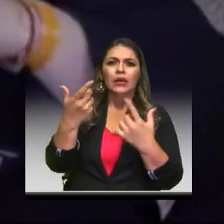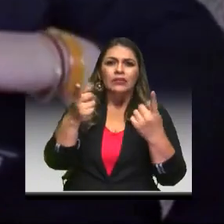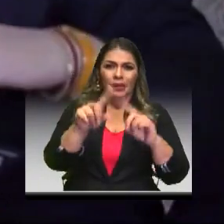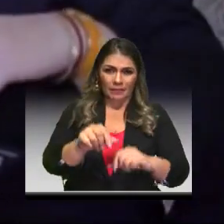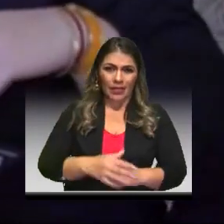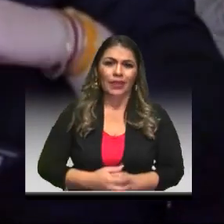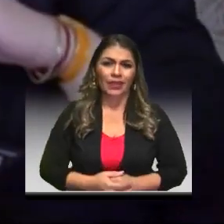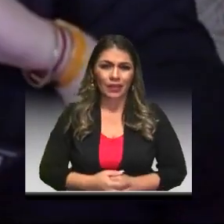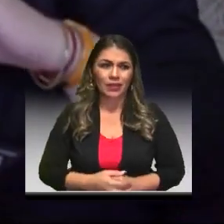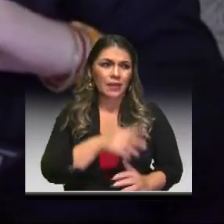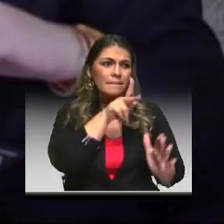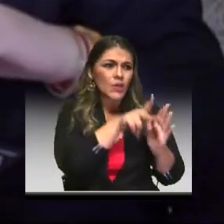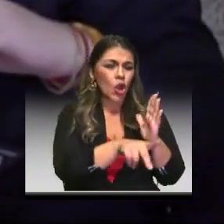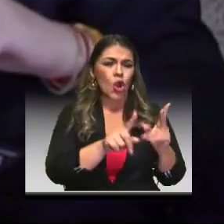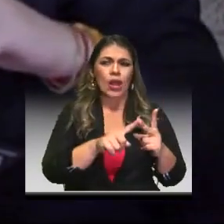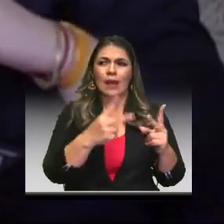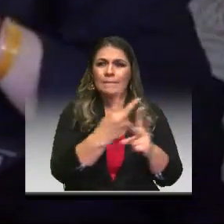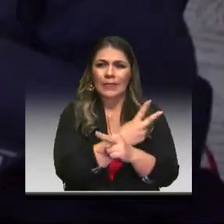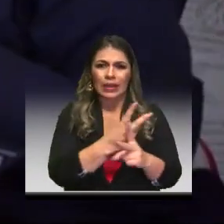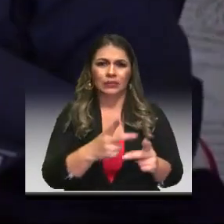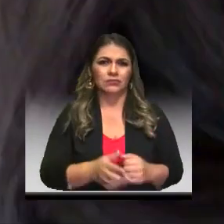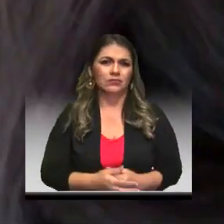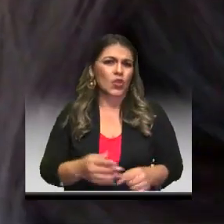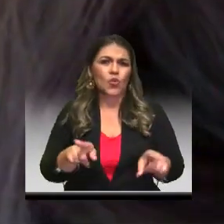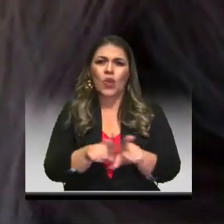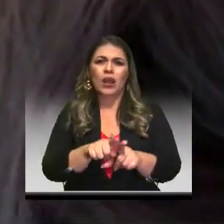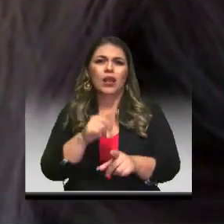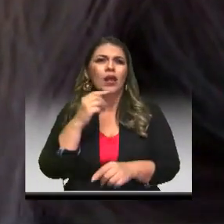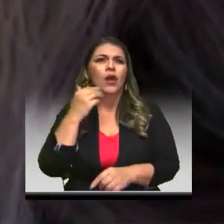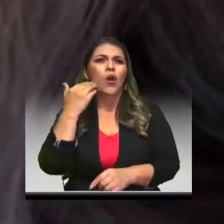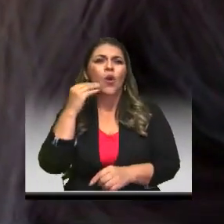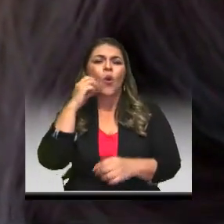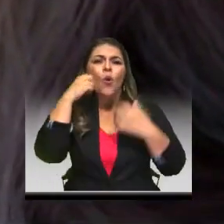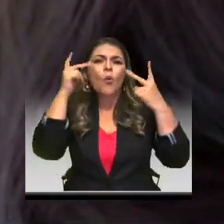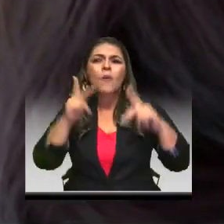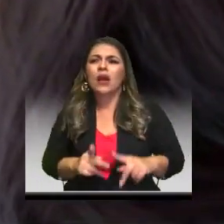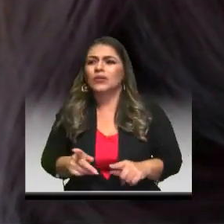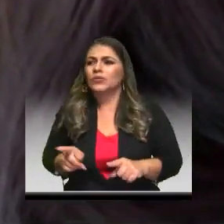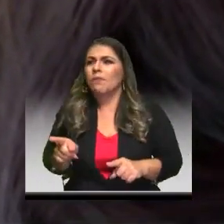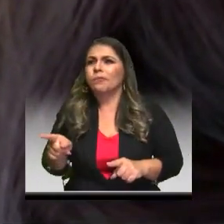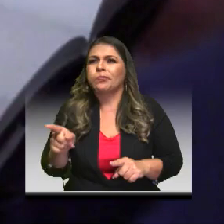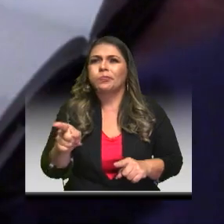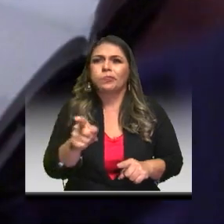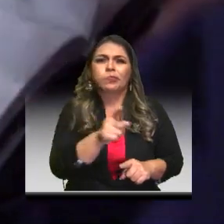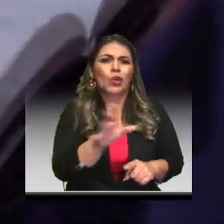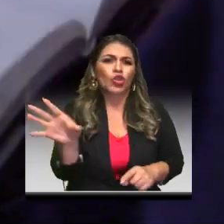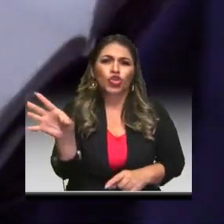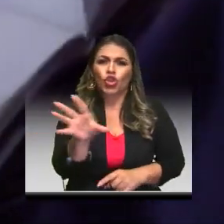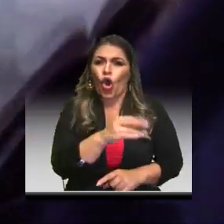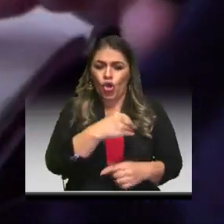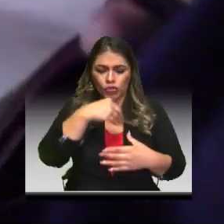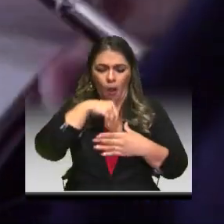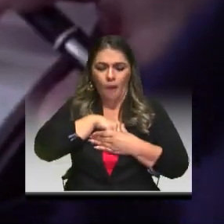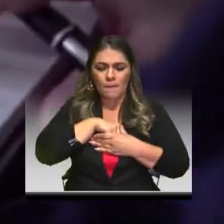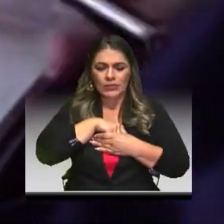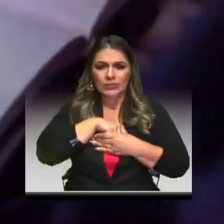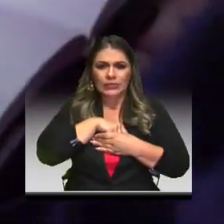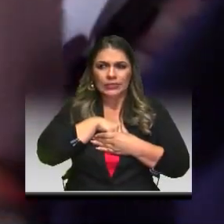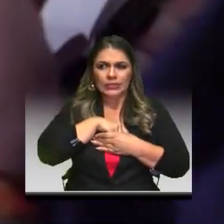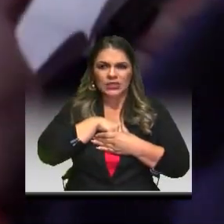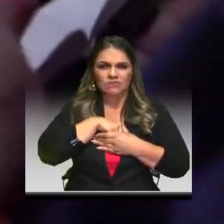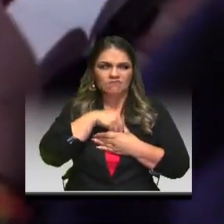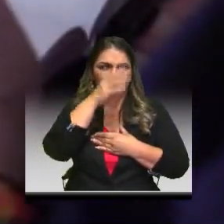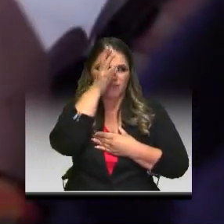como todos los seres humanos, una parte como muy oscura que nada más que no le hemos dado rienda suelta, en esta parte de decir, eso es lo